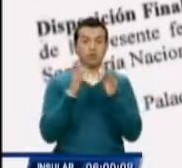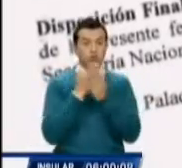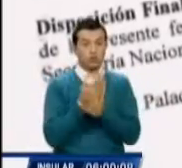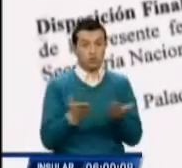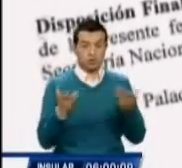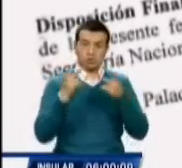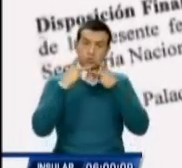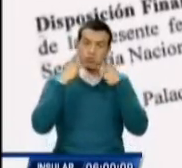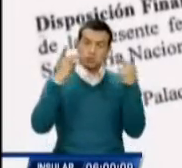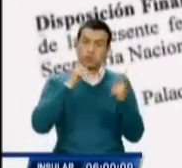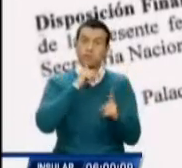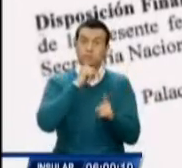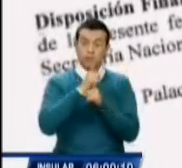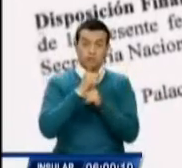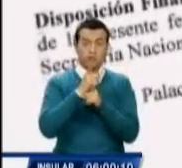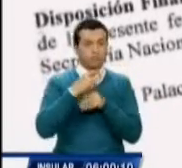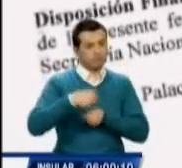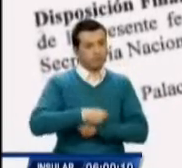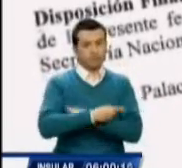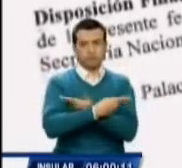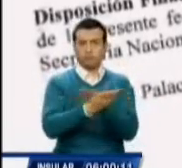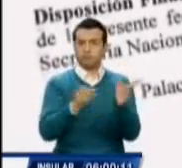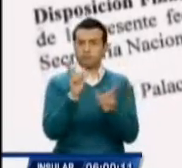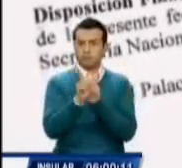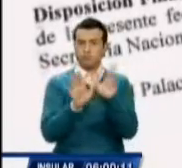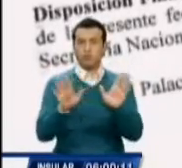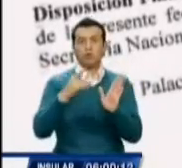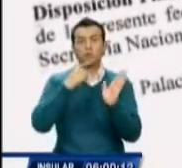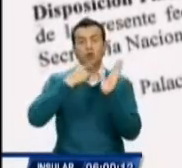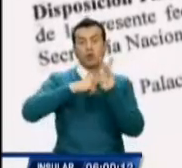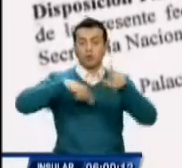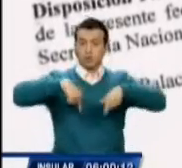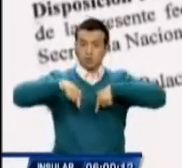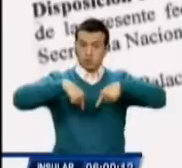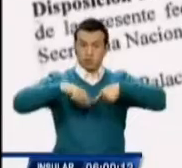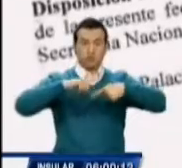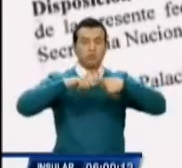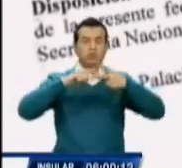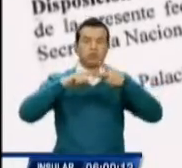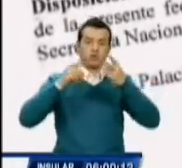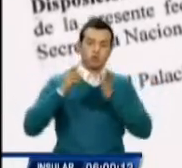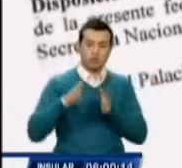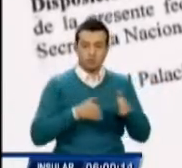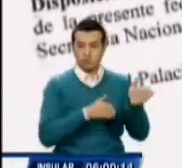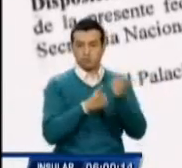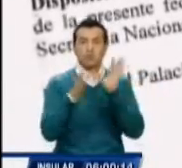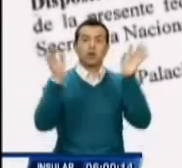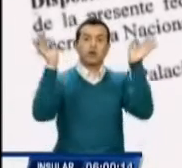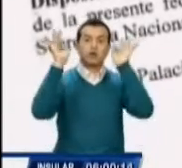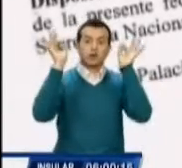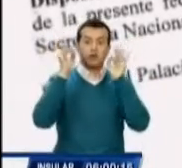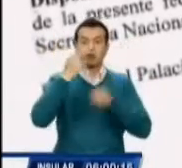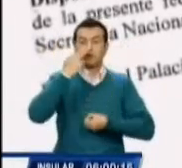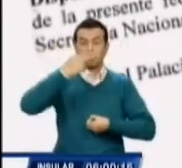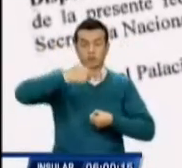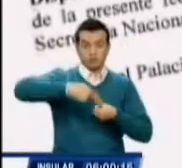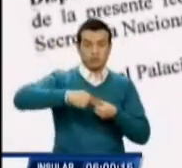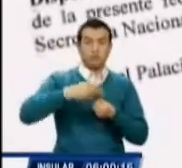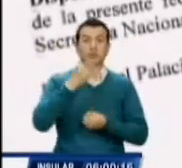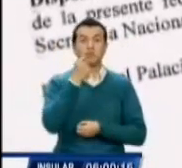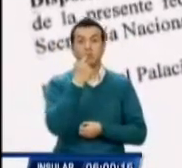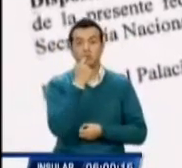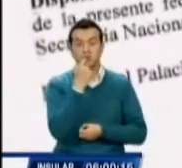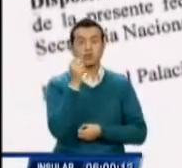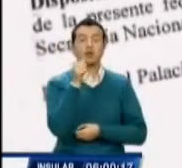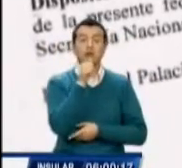servicios públicos que se prestan a los ciudadanos, tales como transporte, vialidad, fluido eléctrico, combustibles, medicinas